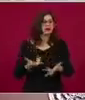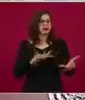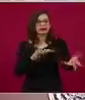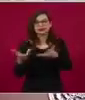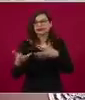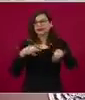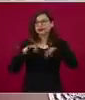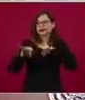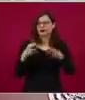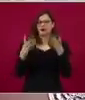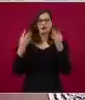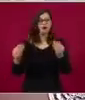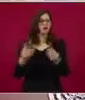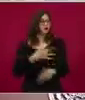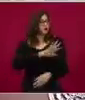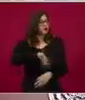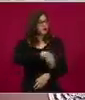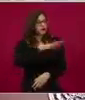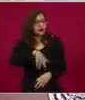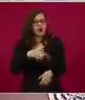lugar